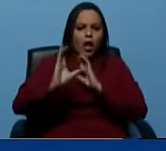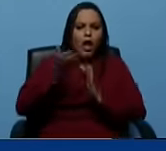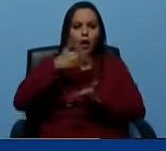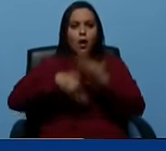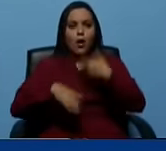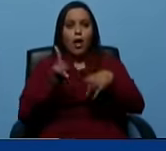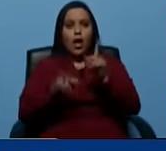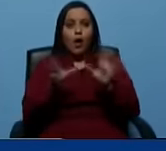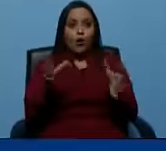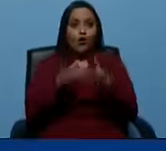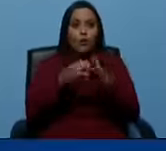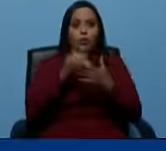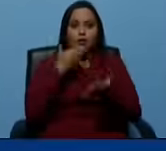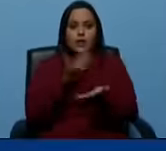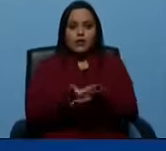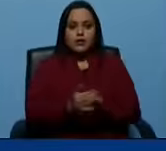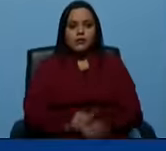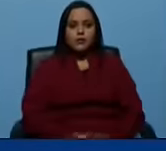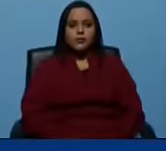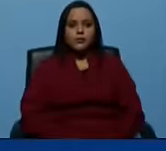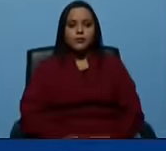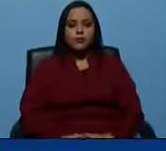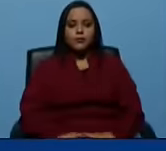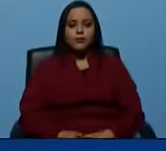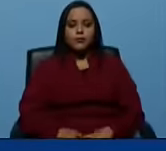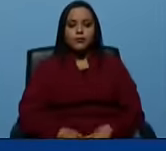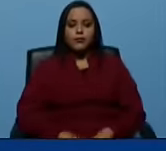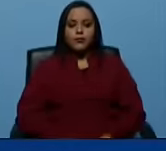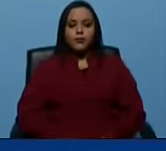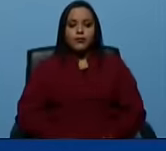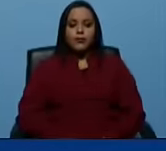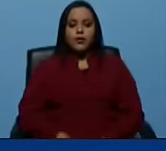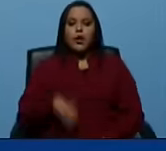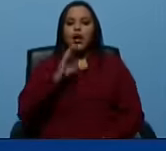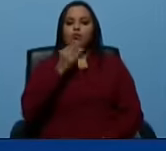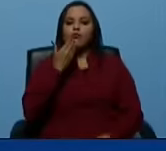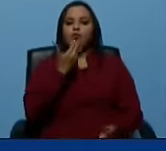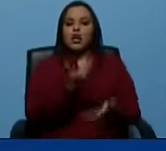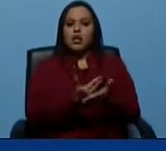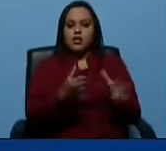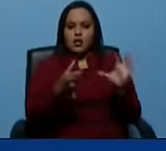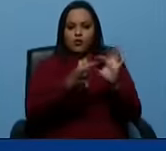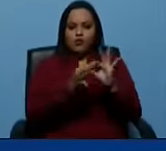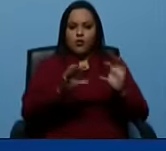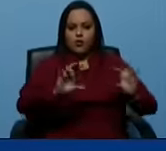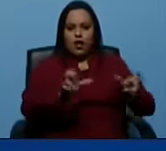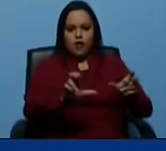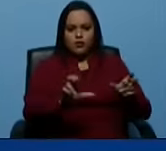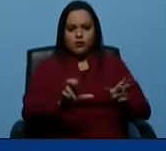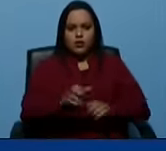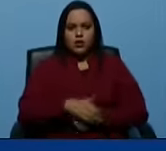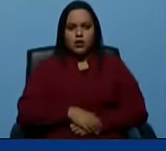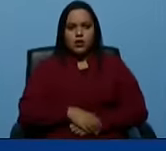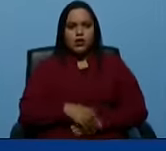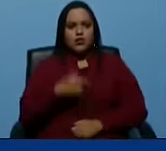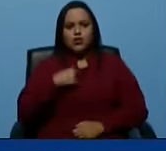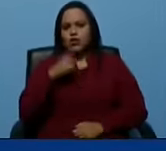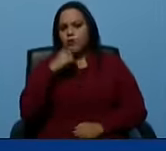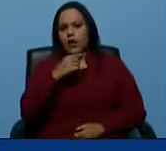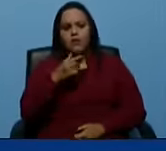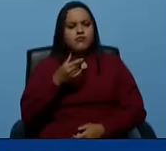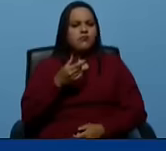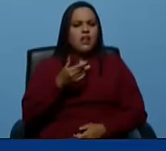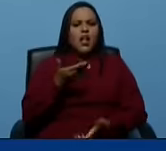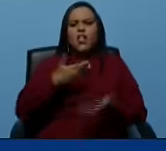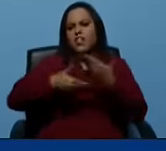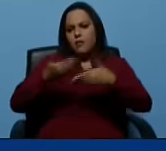algunos sectores. Gracias. Bueno, muchas gracias, Unión Radio. En primer lugar, yo no practico la diplomacia de micrófono.